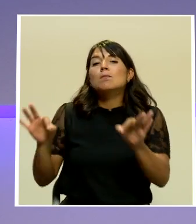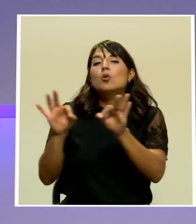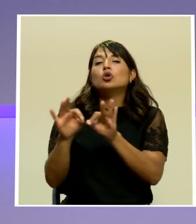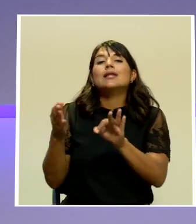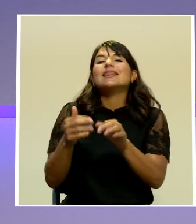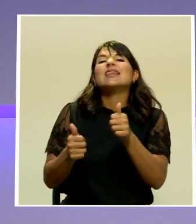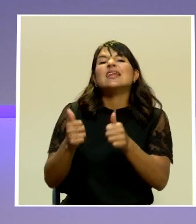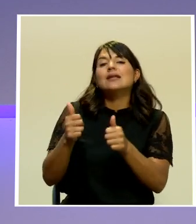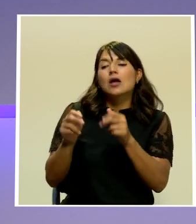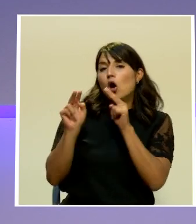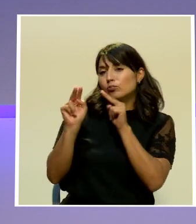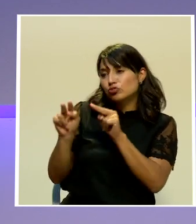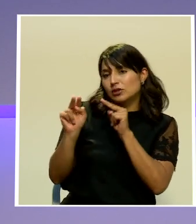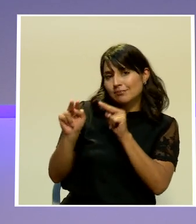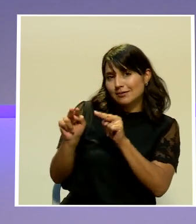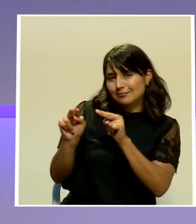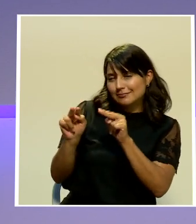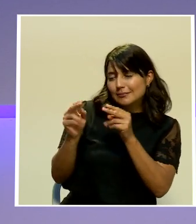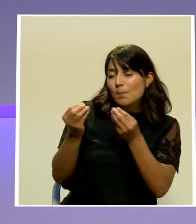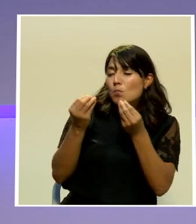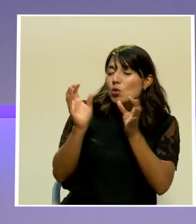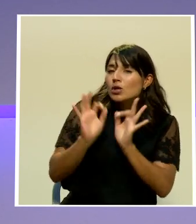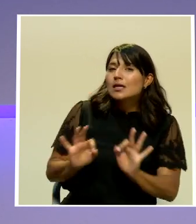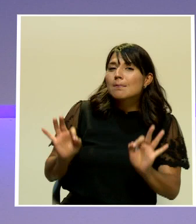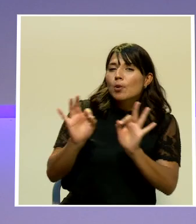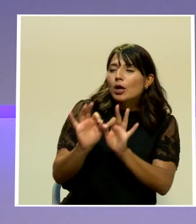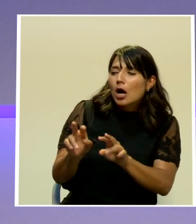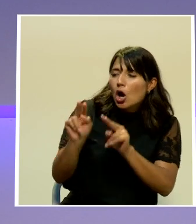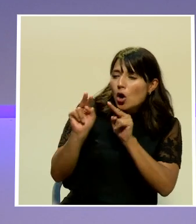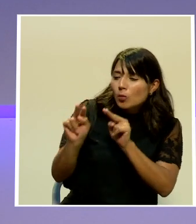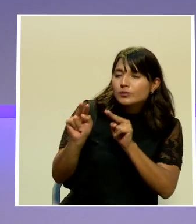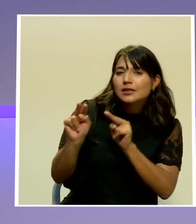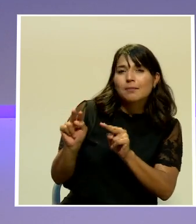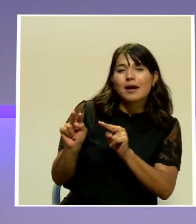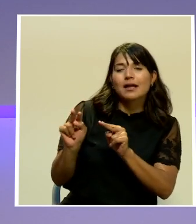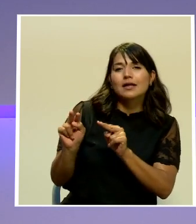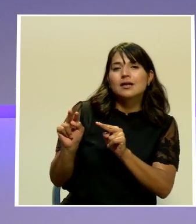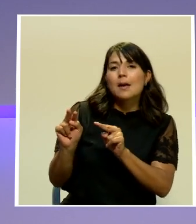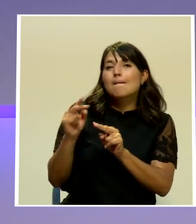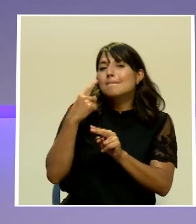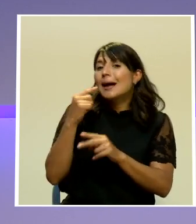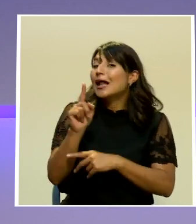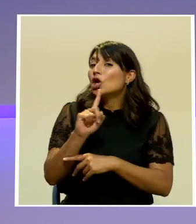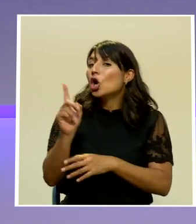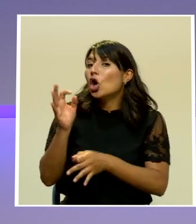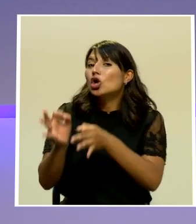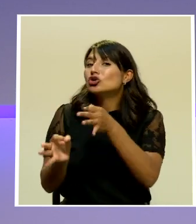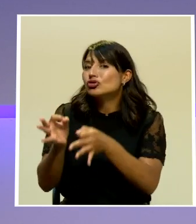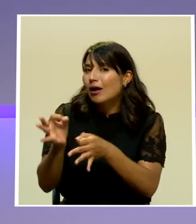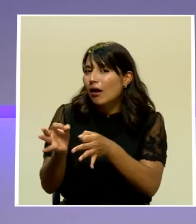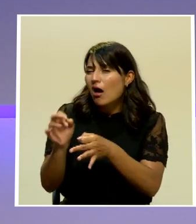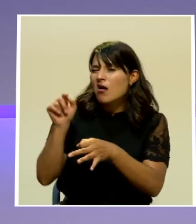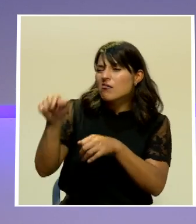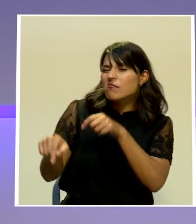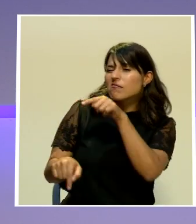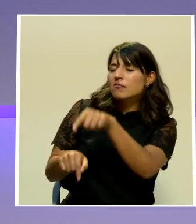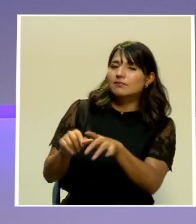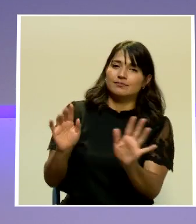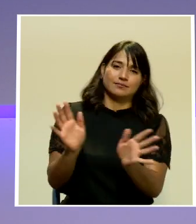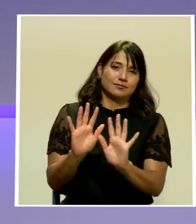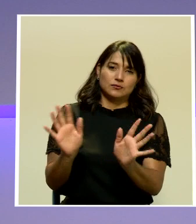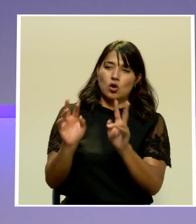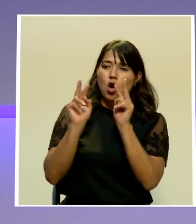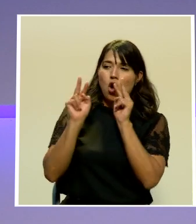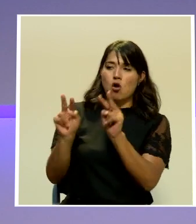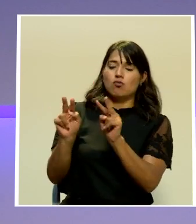muy importante observar de una manera en donde no juzgues, en donde no